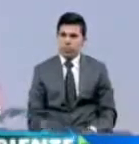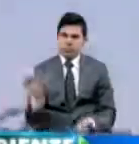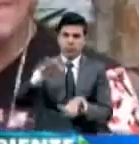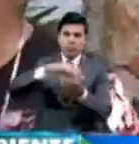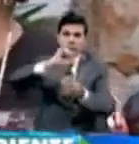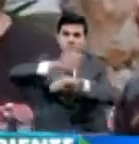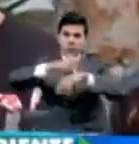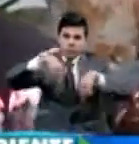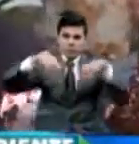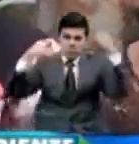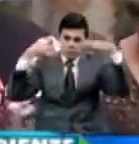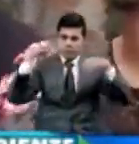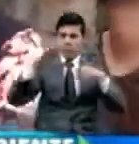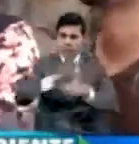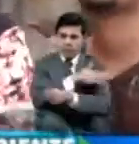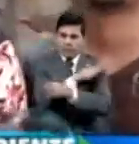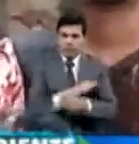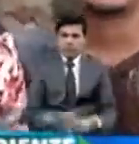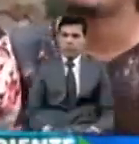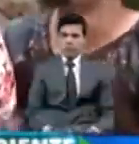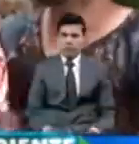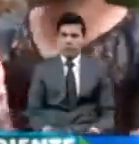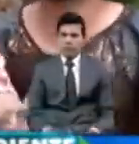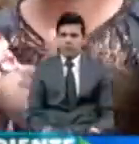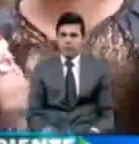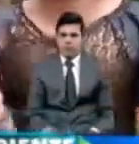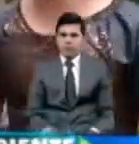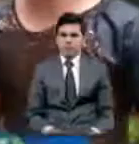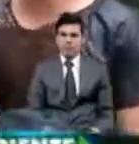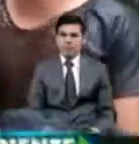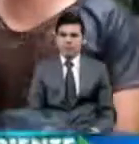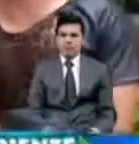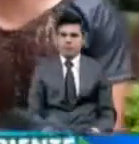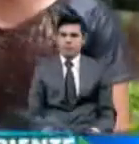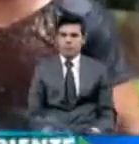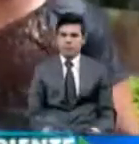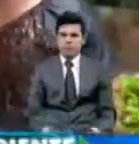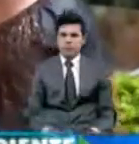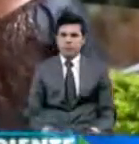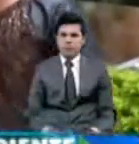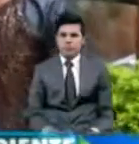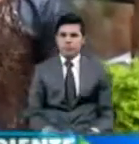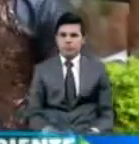ciudad. Dice que ponen la mente primero antes de poner